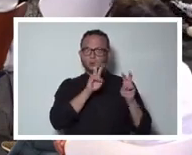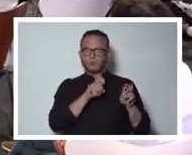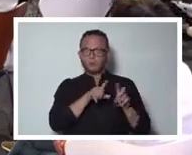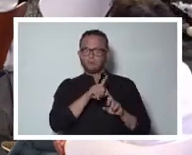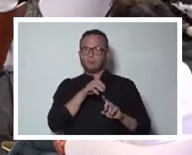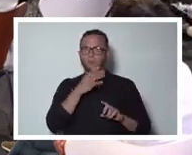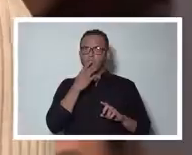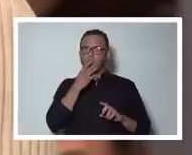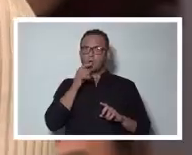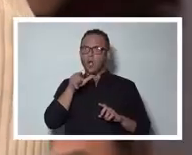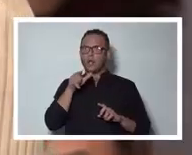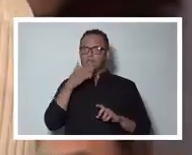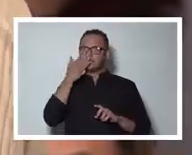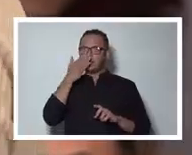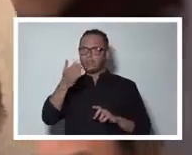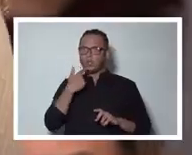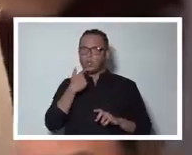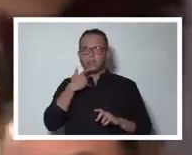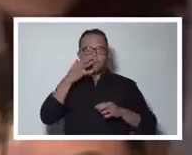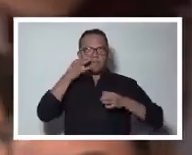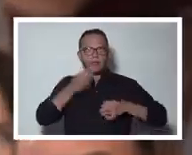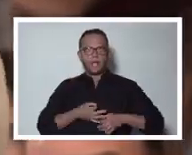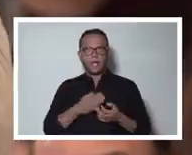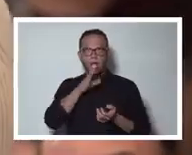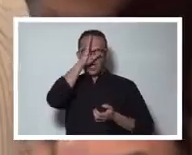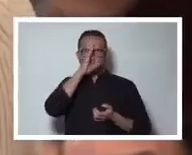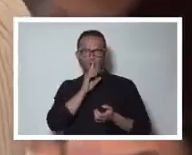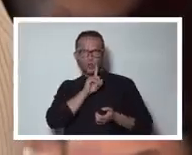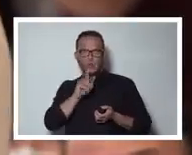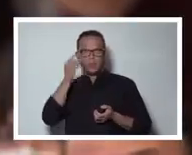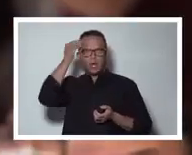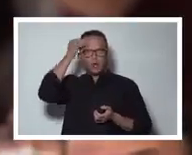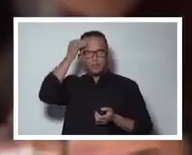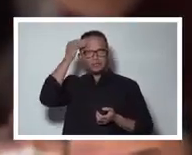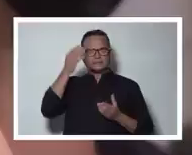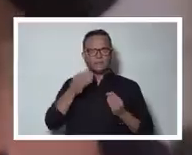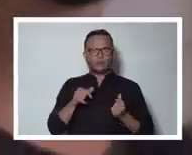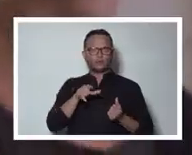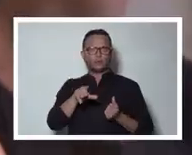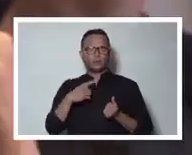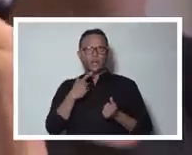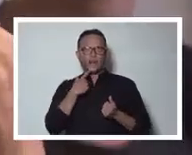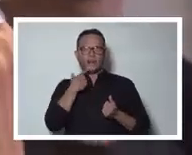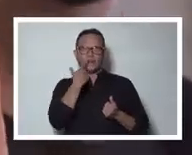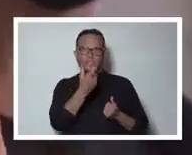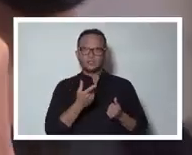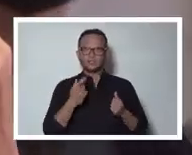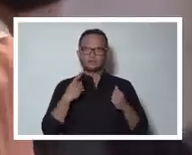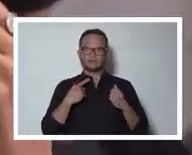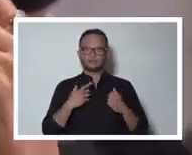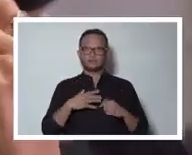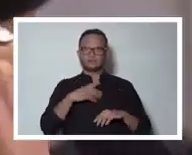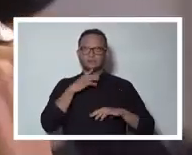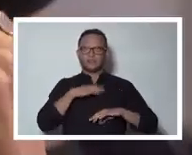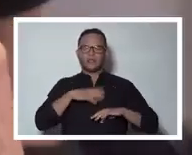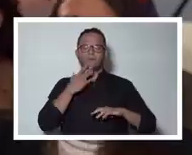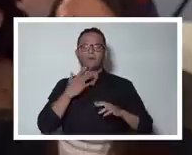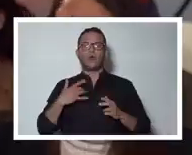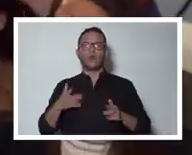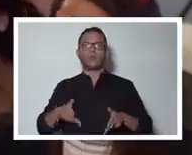sido sincero o sea lo piensan muchos si él lo ha dicho y dice no es que miren